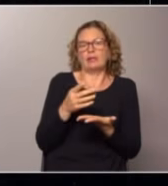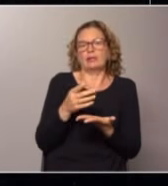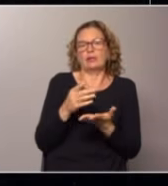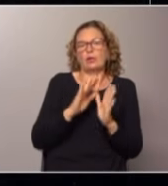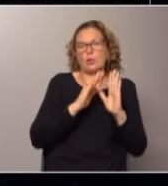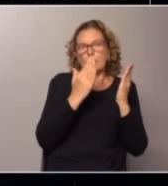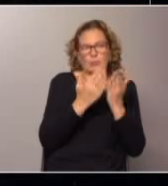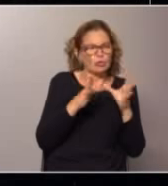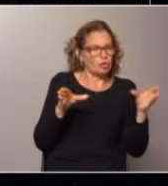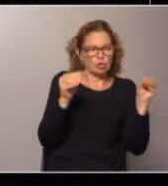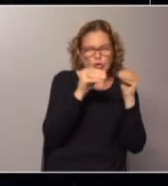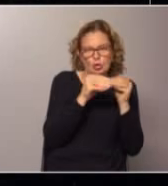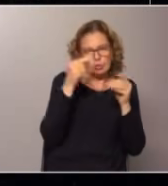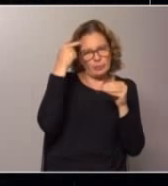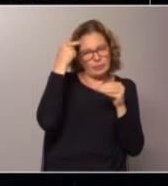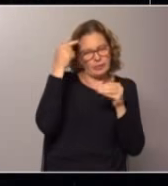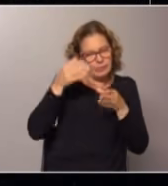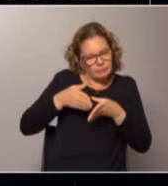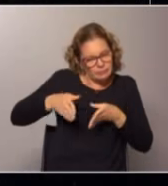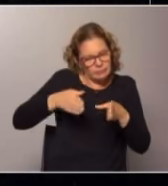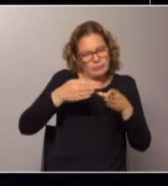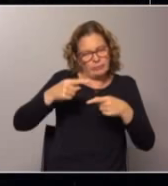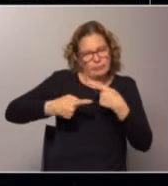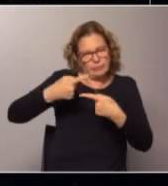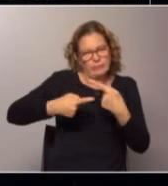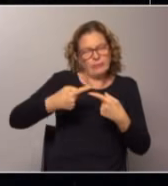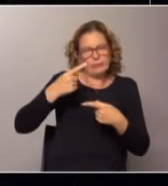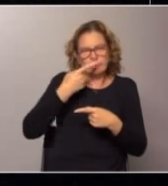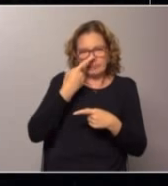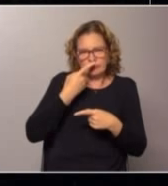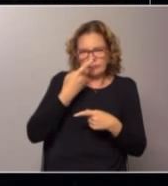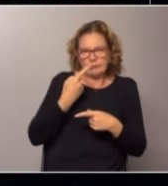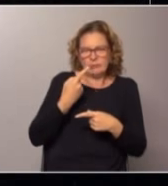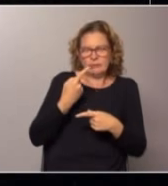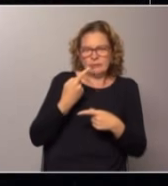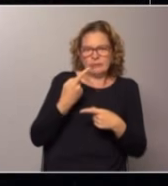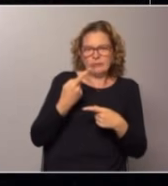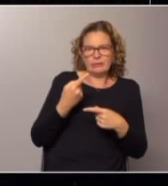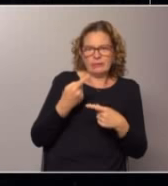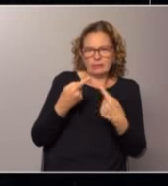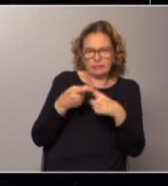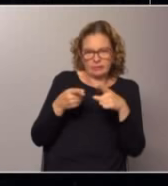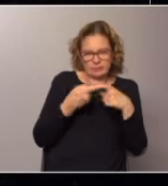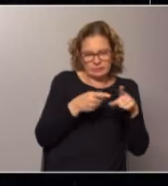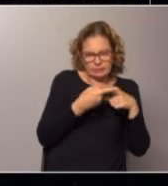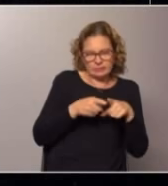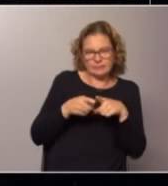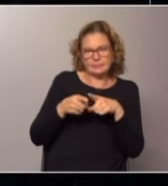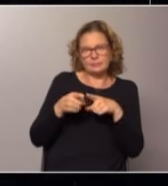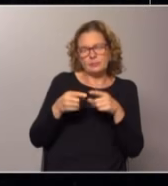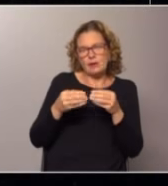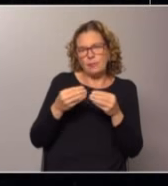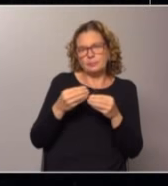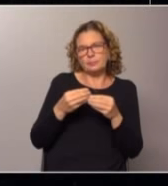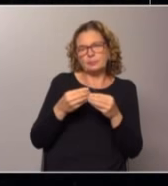como en el mundo en su contexto yo creo que la línea de evolución más prometedora más interesante de la línea del multilateralismo la